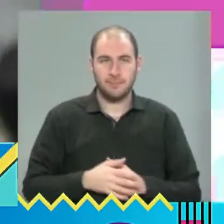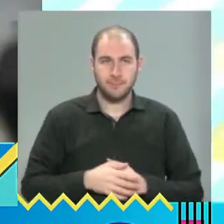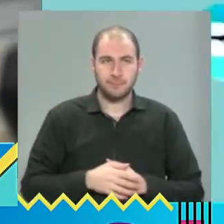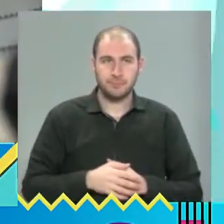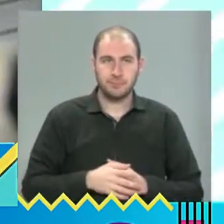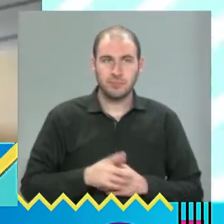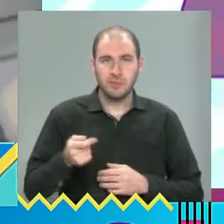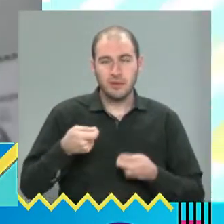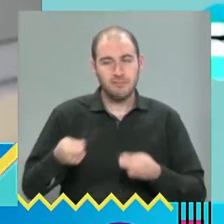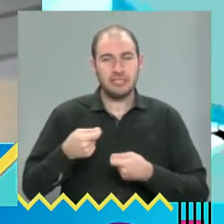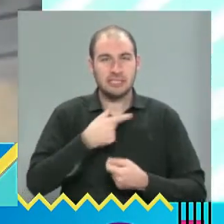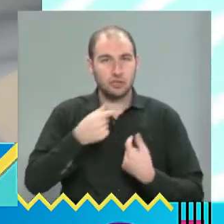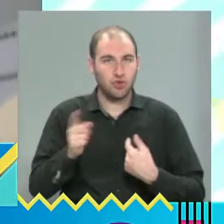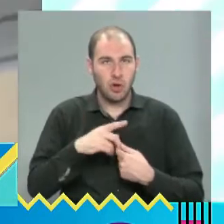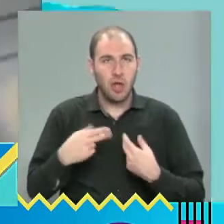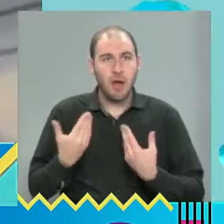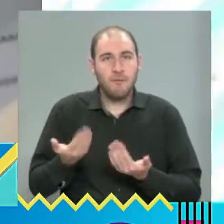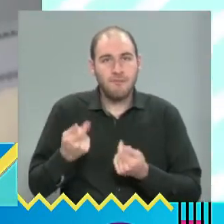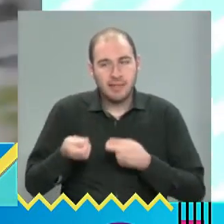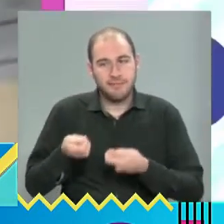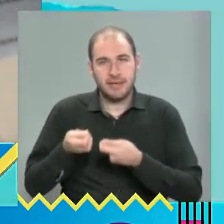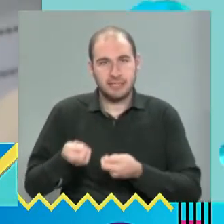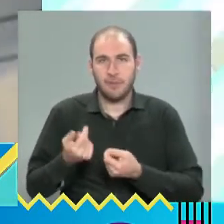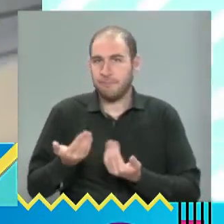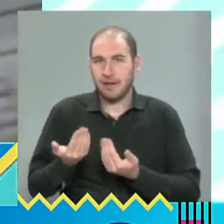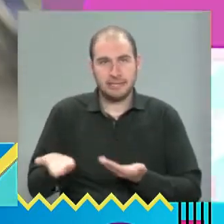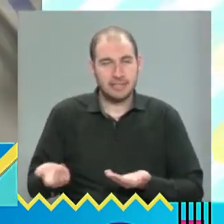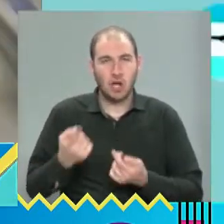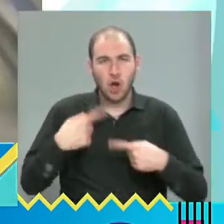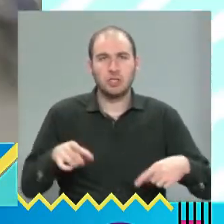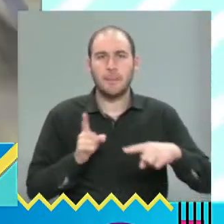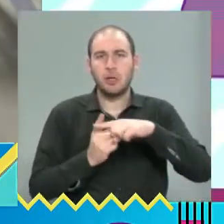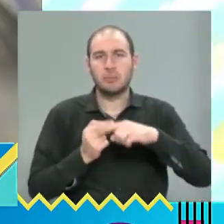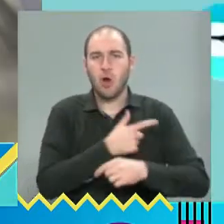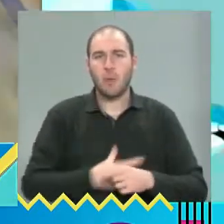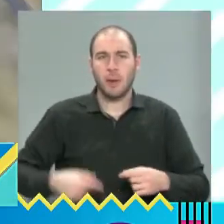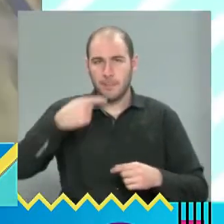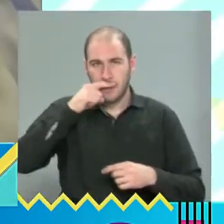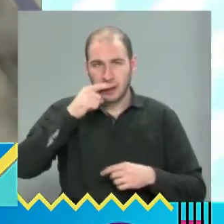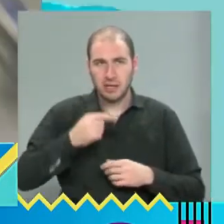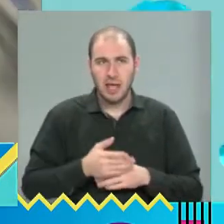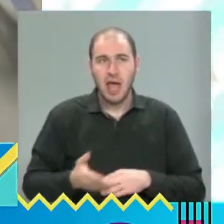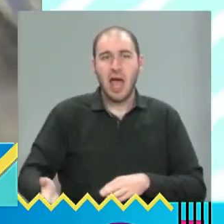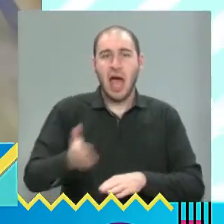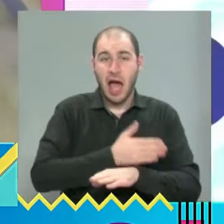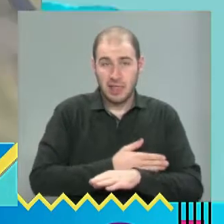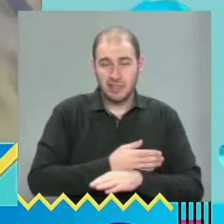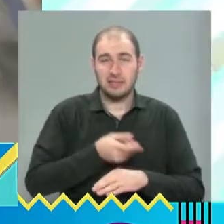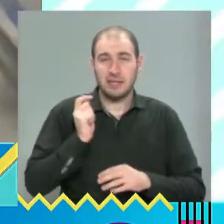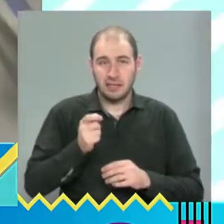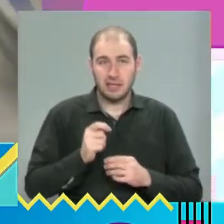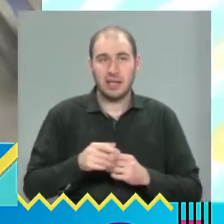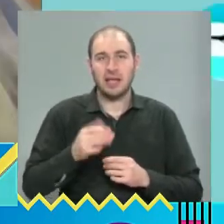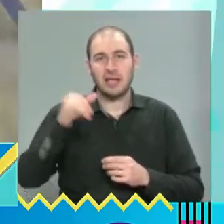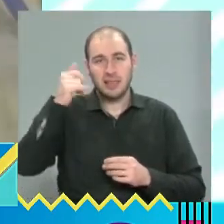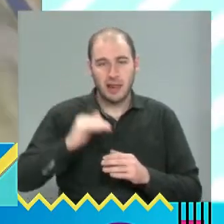no nos van a querer financiar lo que nos quedaba por financiar todavía. Hay algo positivo que había hecho el gobierno de Macri, había adelantado, se esperaba este escenario de suba